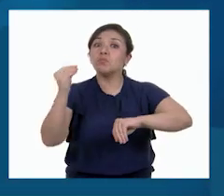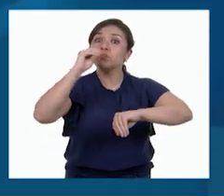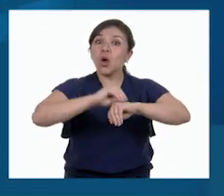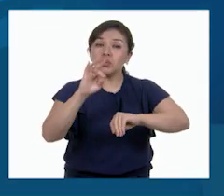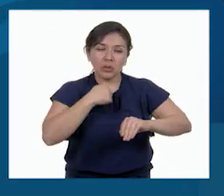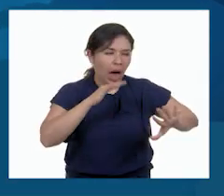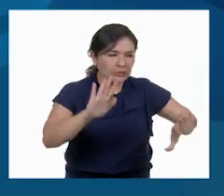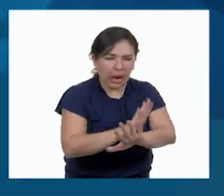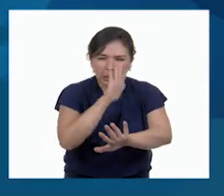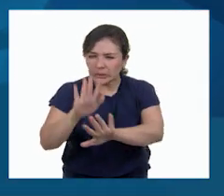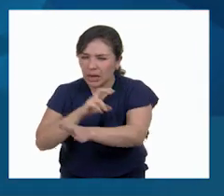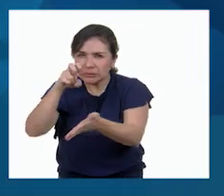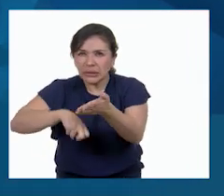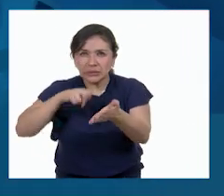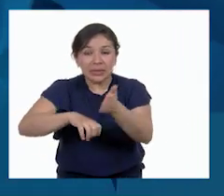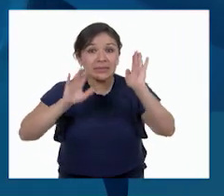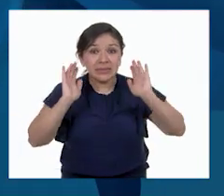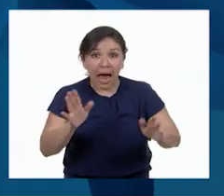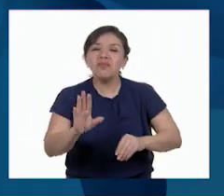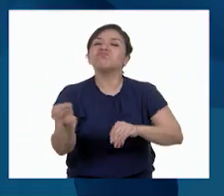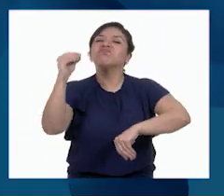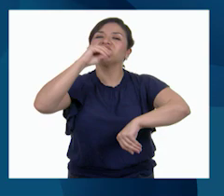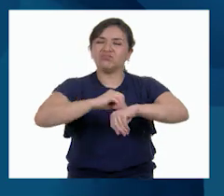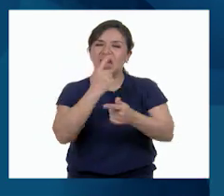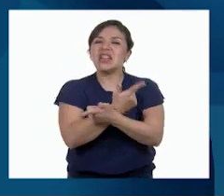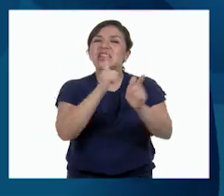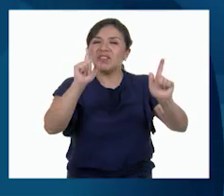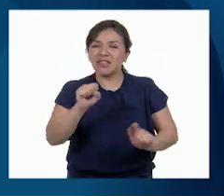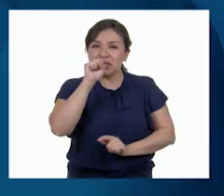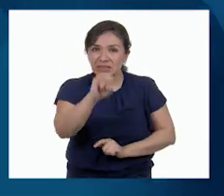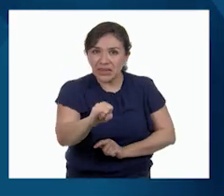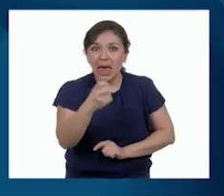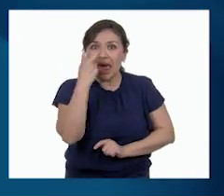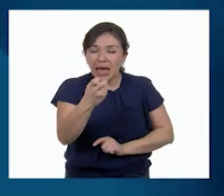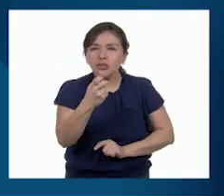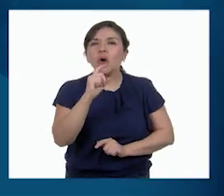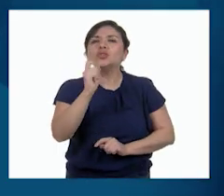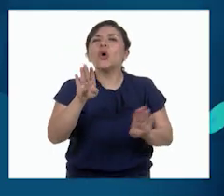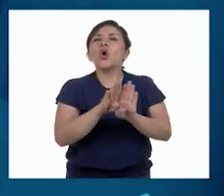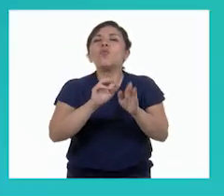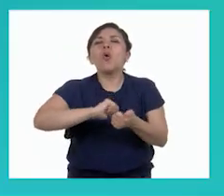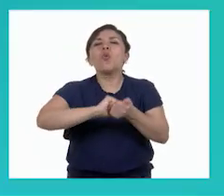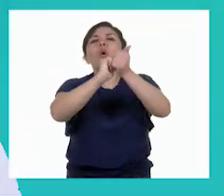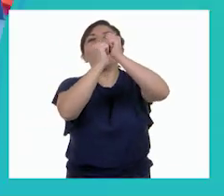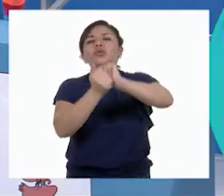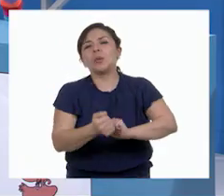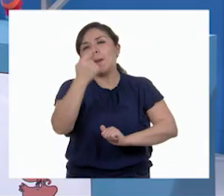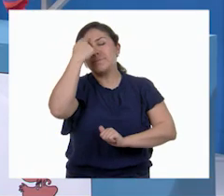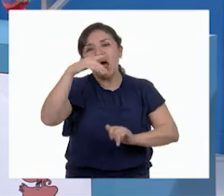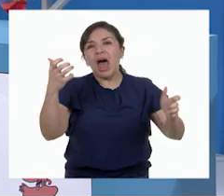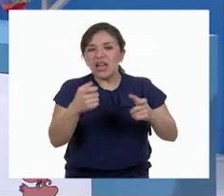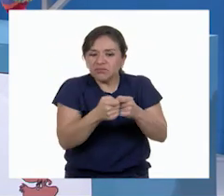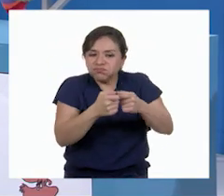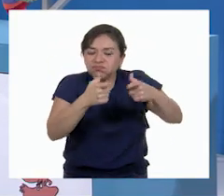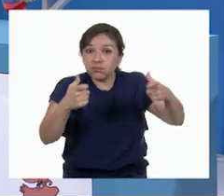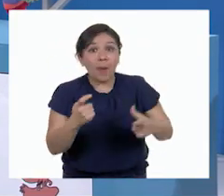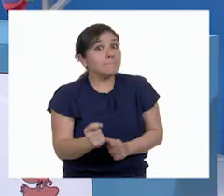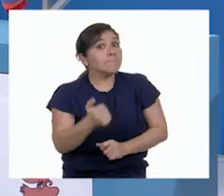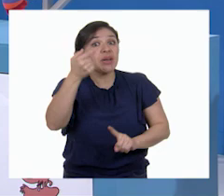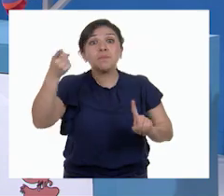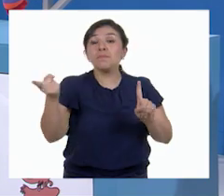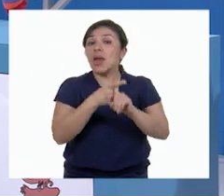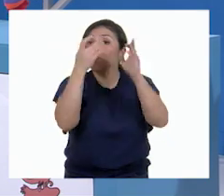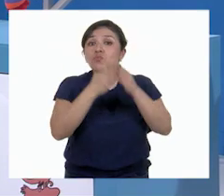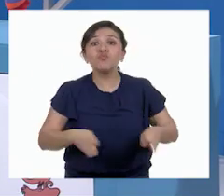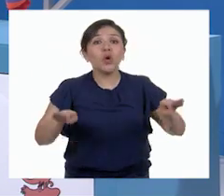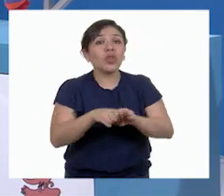proceso de modernización hubiera avanzado, que la libertad sería una consecuencia del progreso material, pero que primero